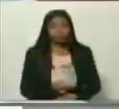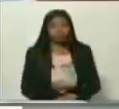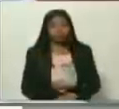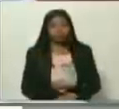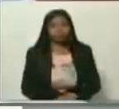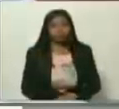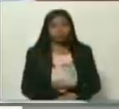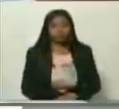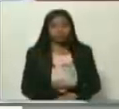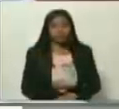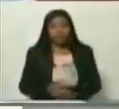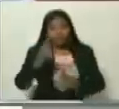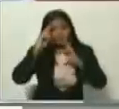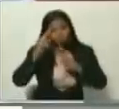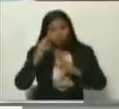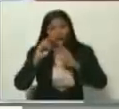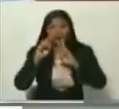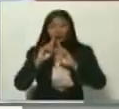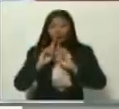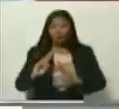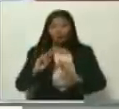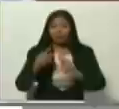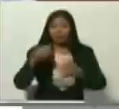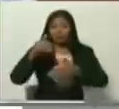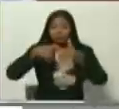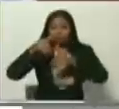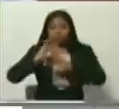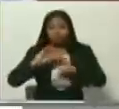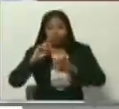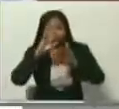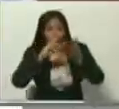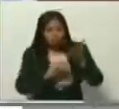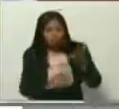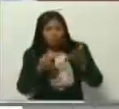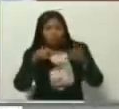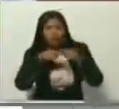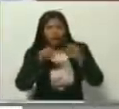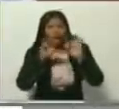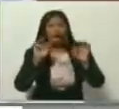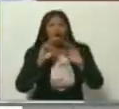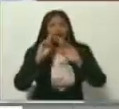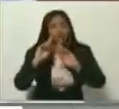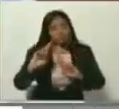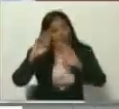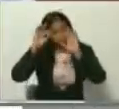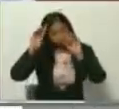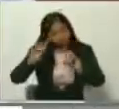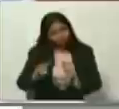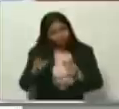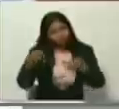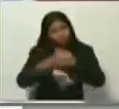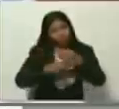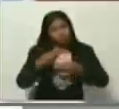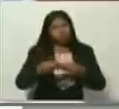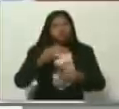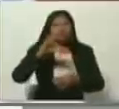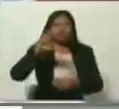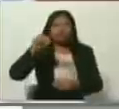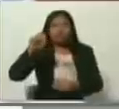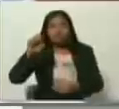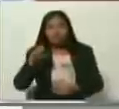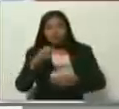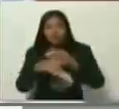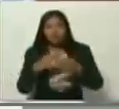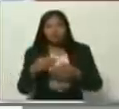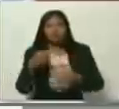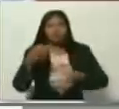a los resultados presentados por el Consejo Nacional Electoral, a las decisiones de la Sala Electoral del Consejo